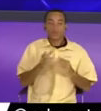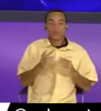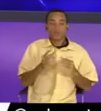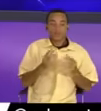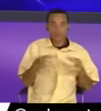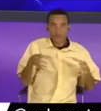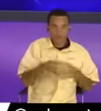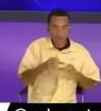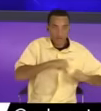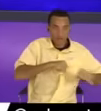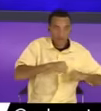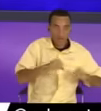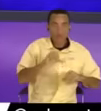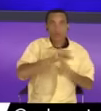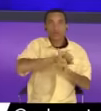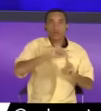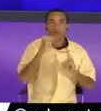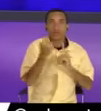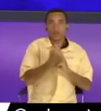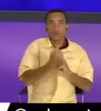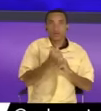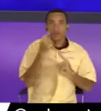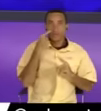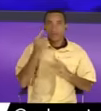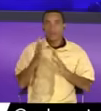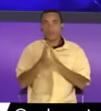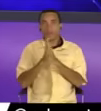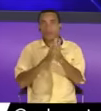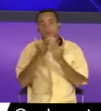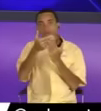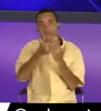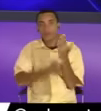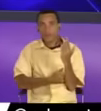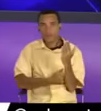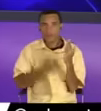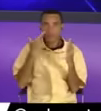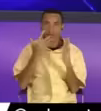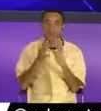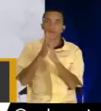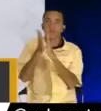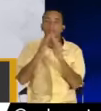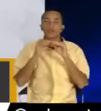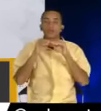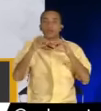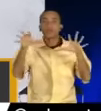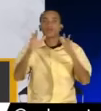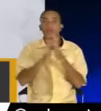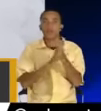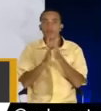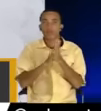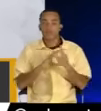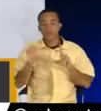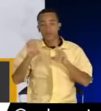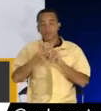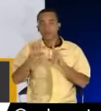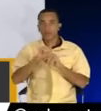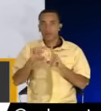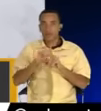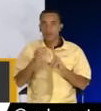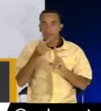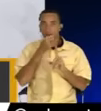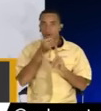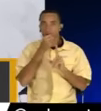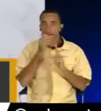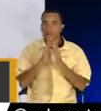repito, Barranca Bermeja Social. Estos son los resultados de este documento que extraoficialmente ha conocido Enlace Noticias, donde muestra los